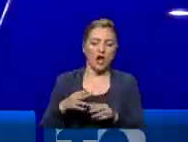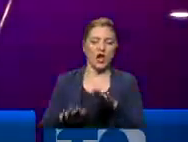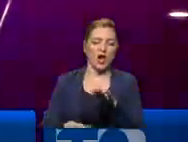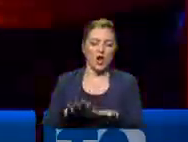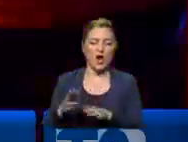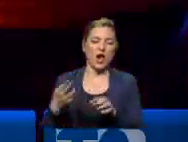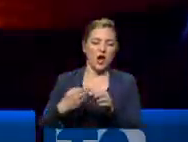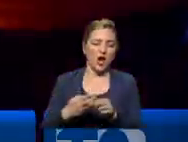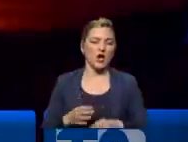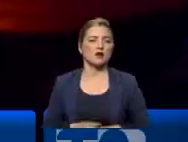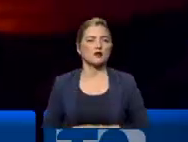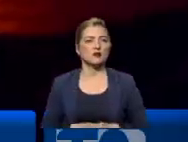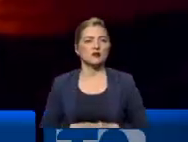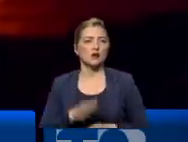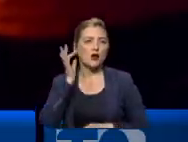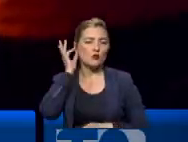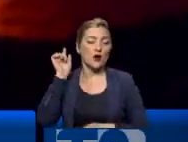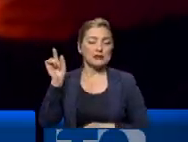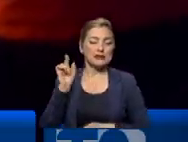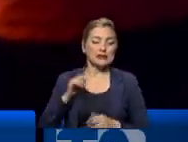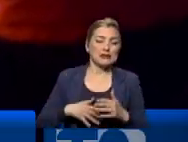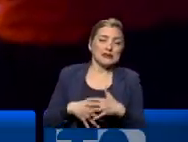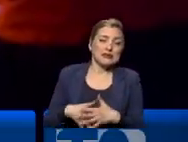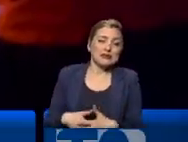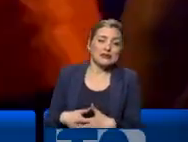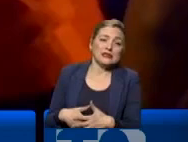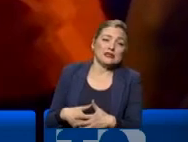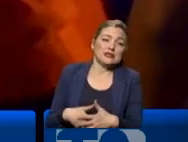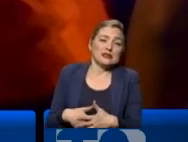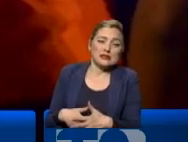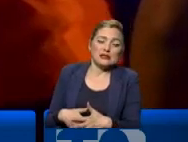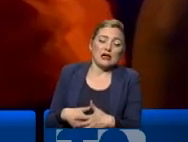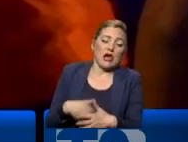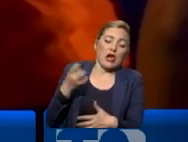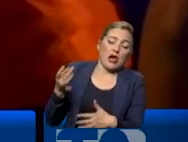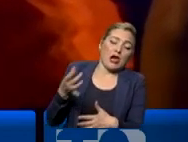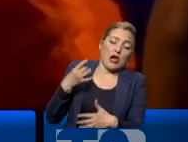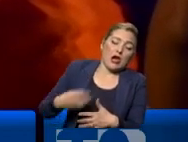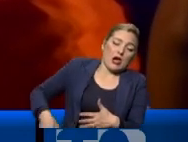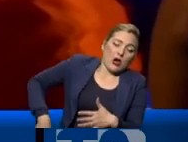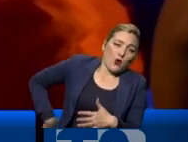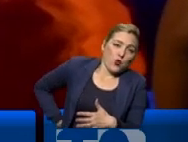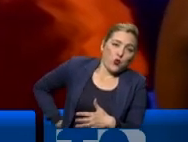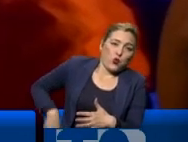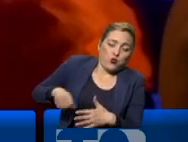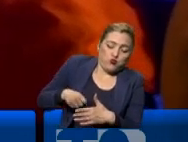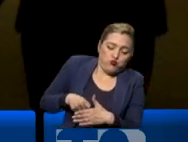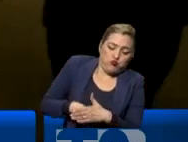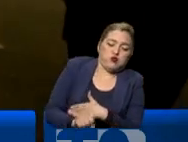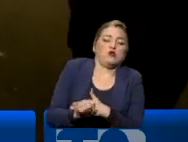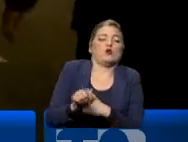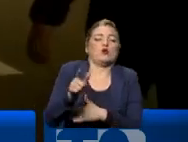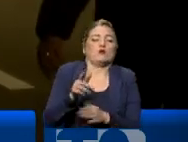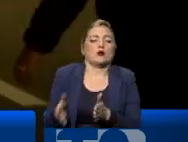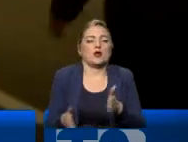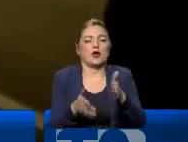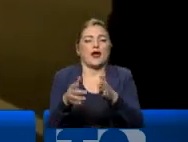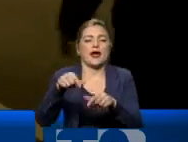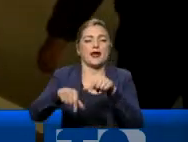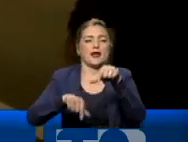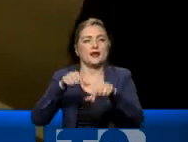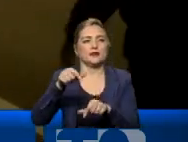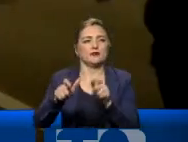llamó la atención es cuando esta señora en estado de gestación inicia labores de parto en la vía al quincho muchos de los peregrinos